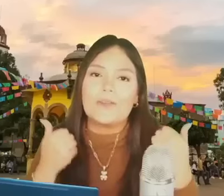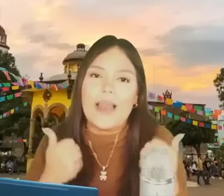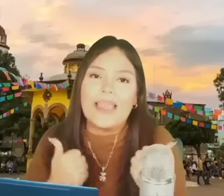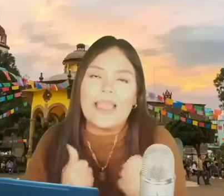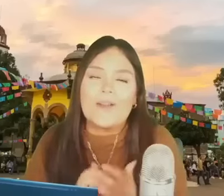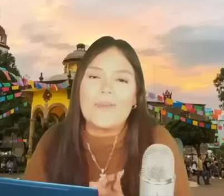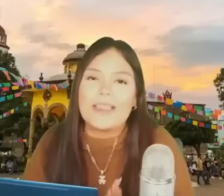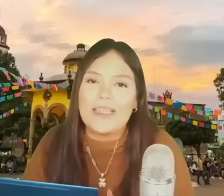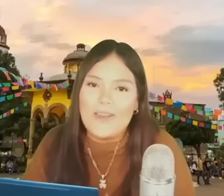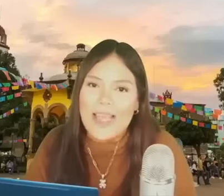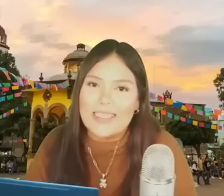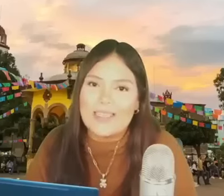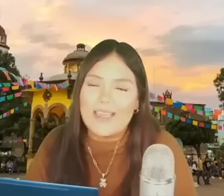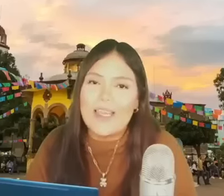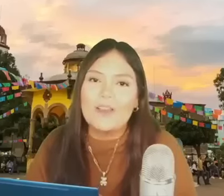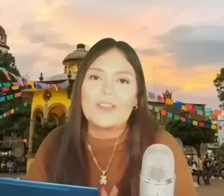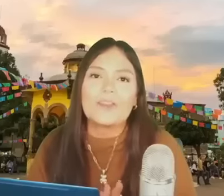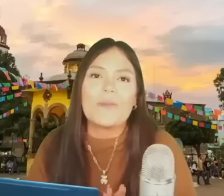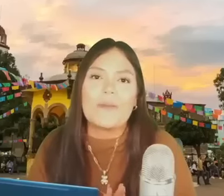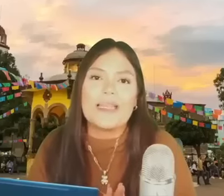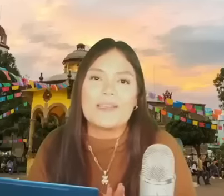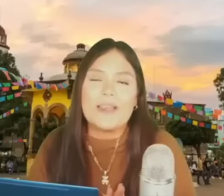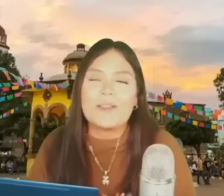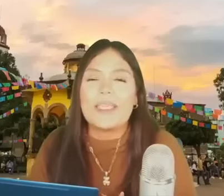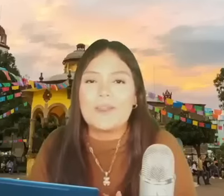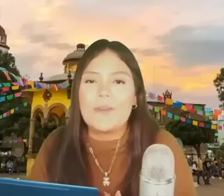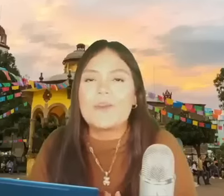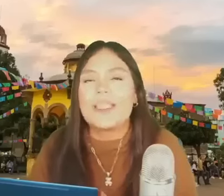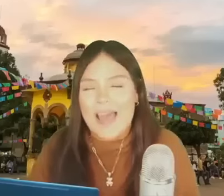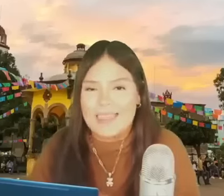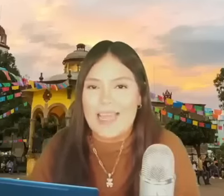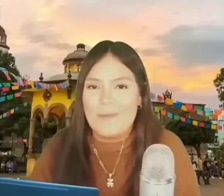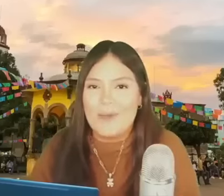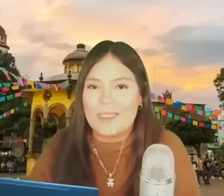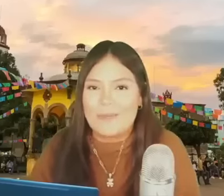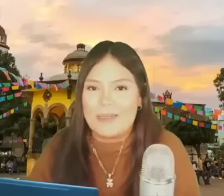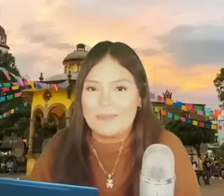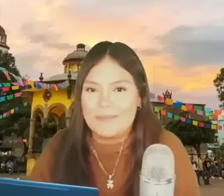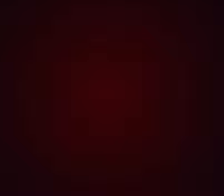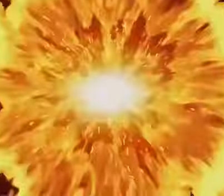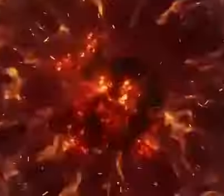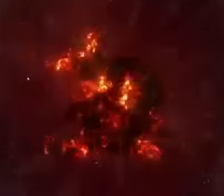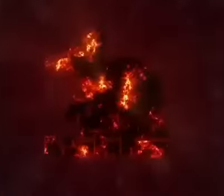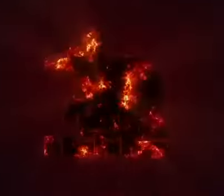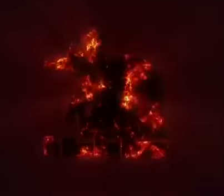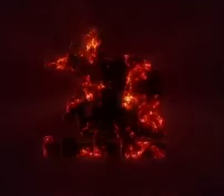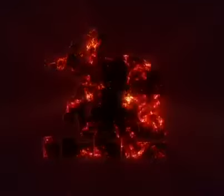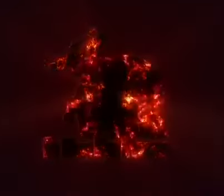dejando tu like y compartiendo este video. Yo soy Pamela Ceballos y nos vemos hasta la próxima.